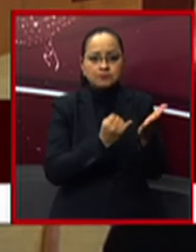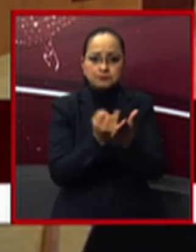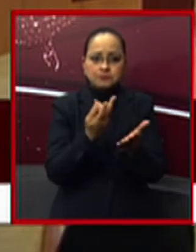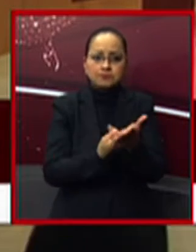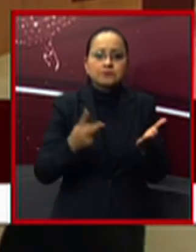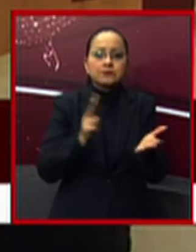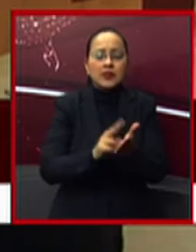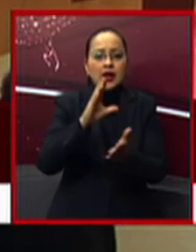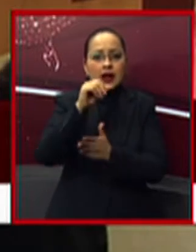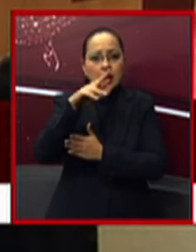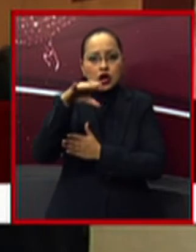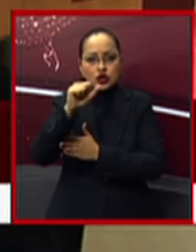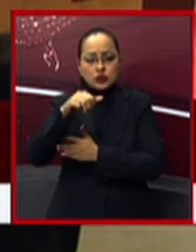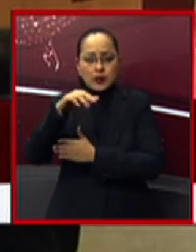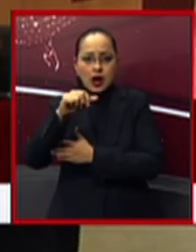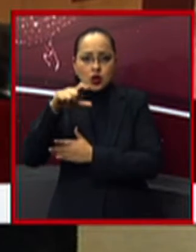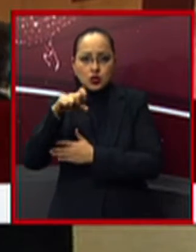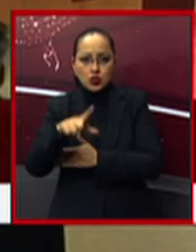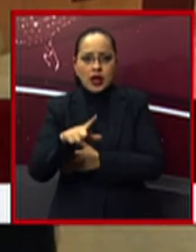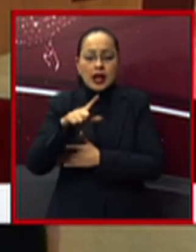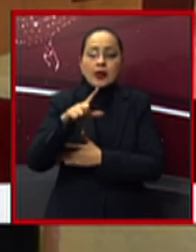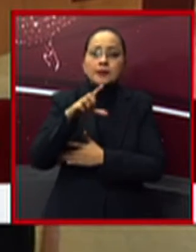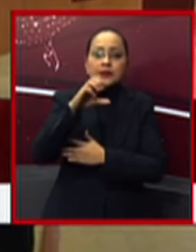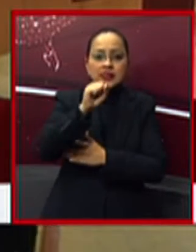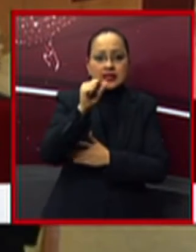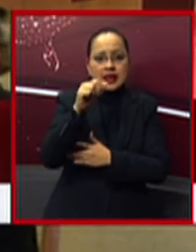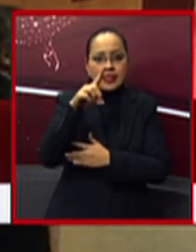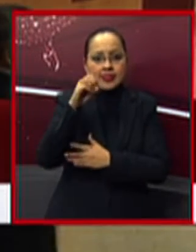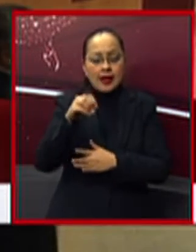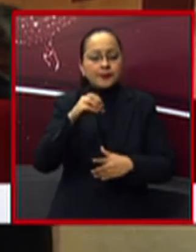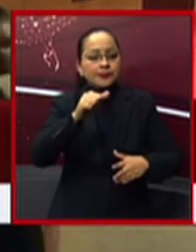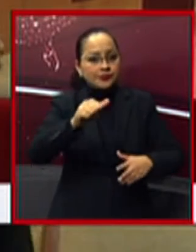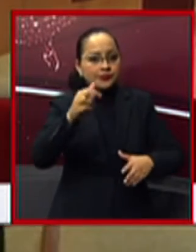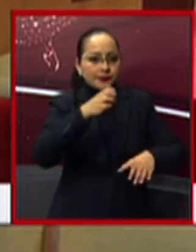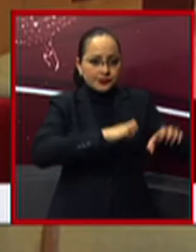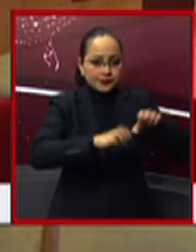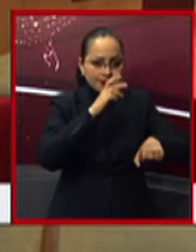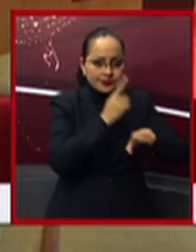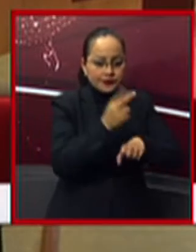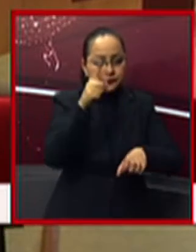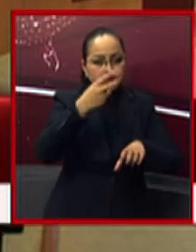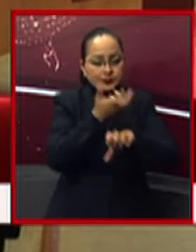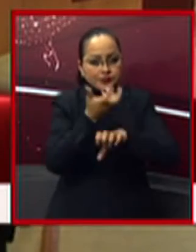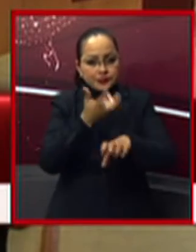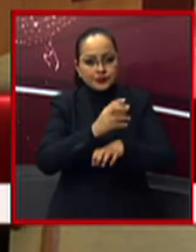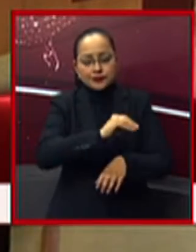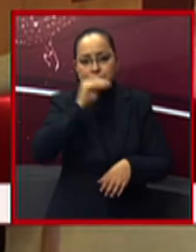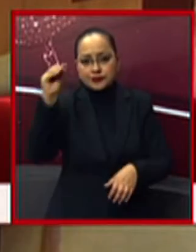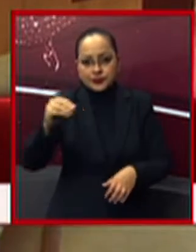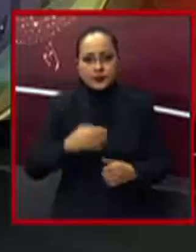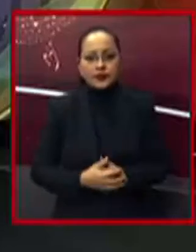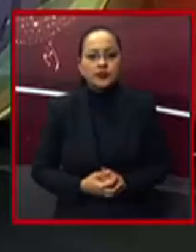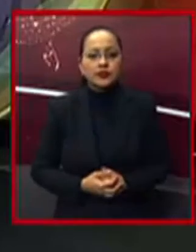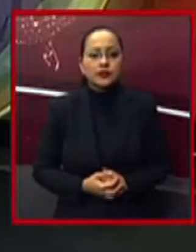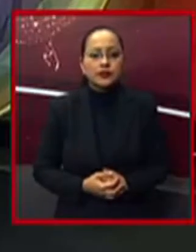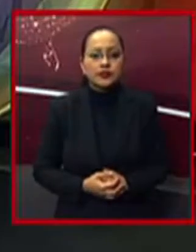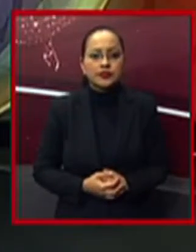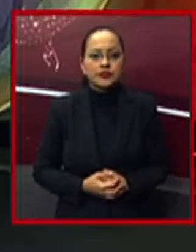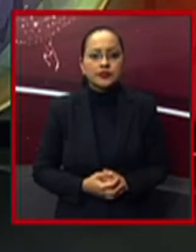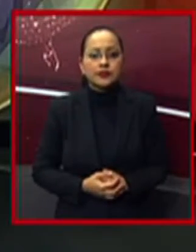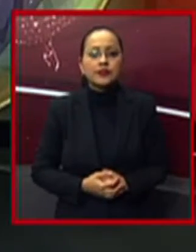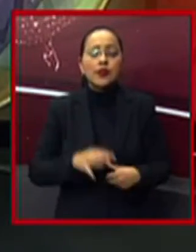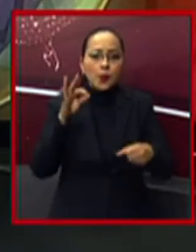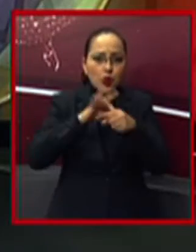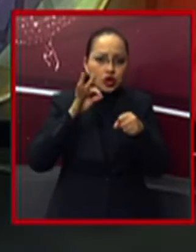Carlos Manuel Sada Solana como embajador extraordinario y plenipotenciario de México en los Estados Unidos.